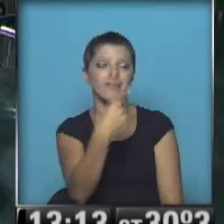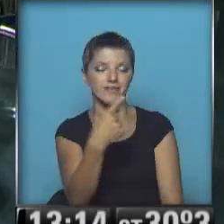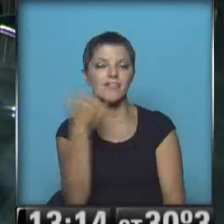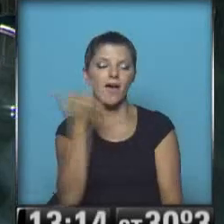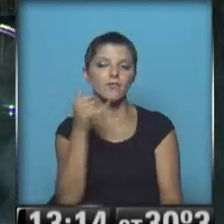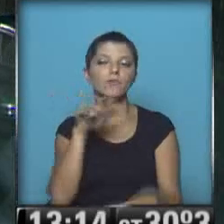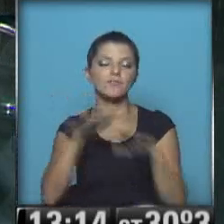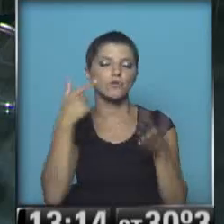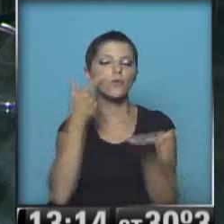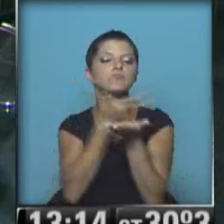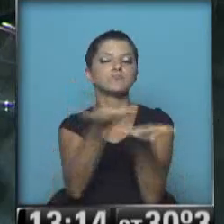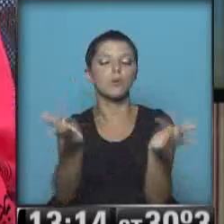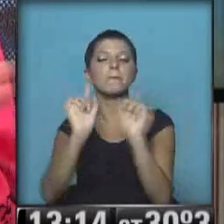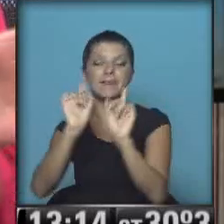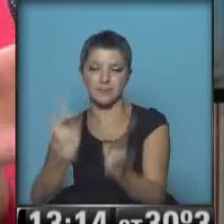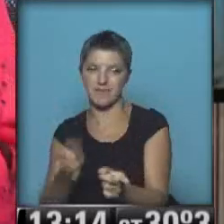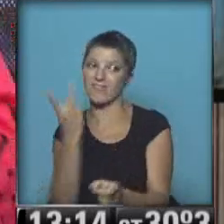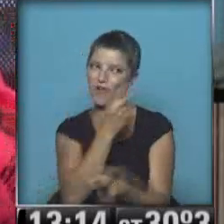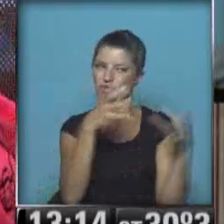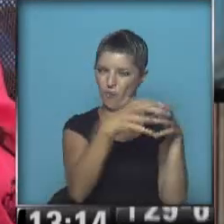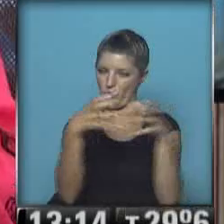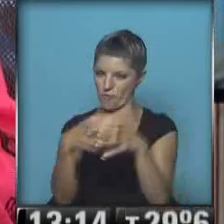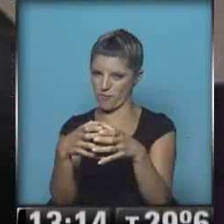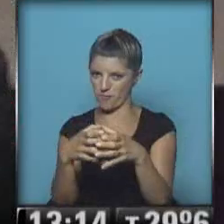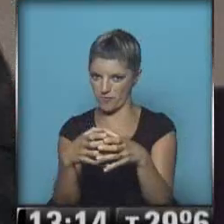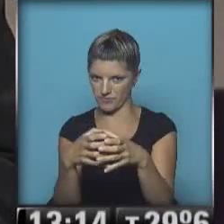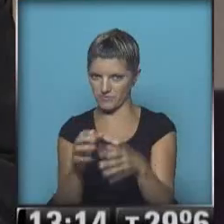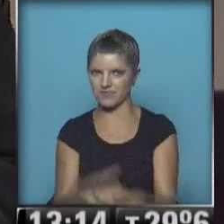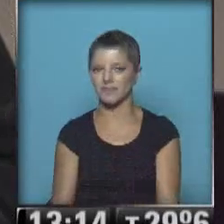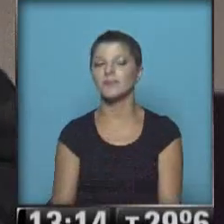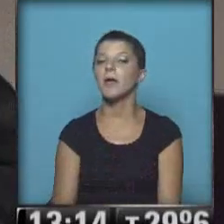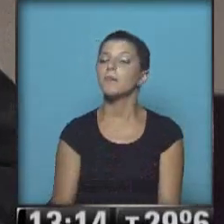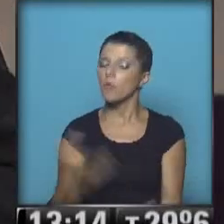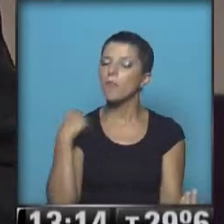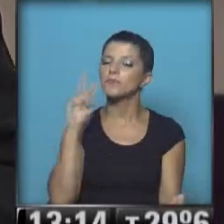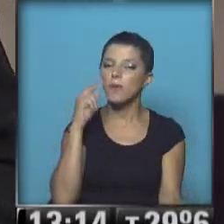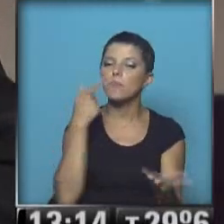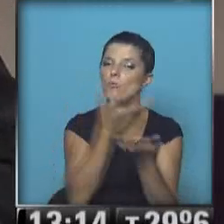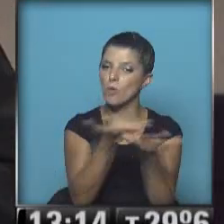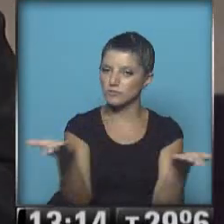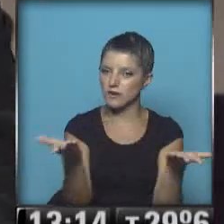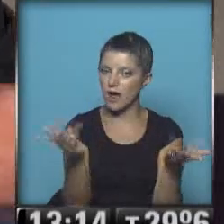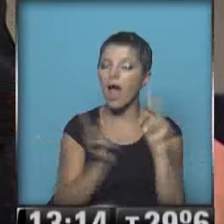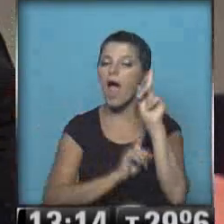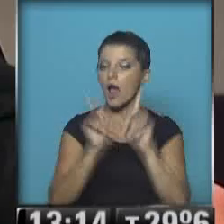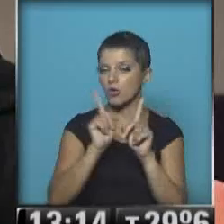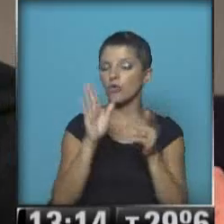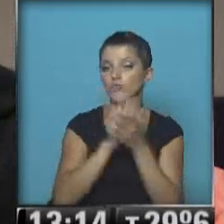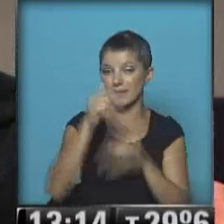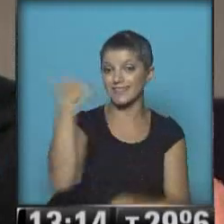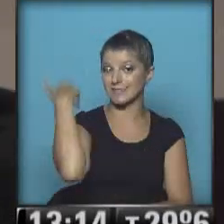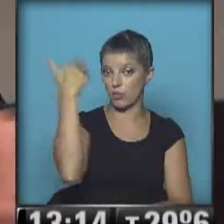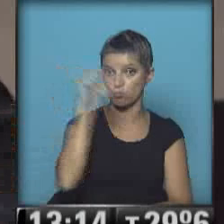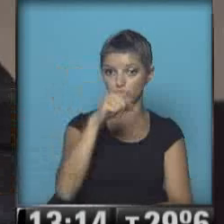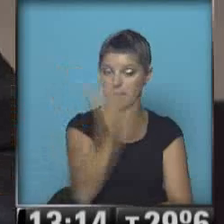escena pero también una puesta en escena de los dos bandos no de la respectiva platea vamos a compartir eh algo del de este discurso